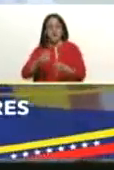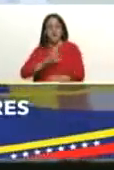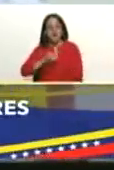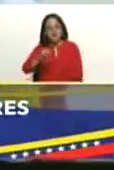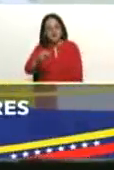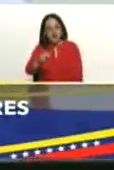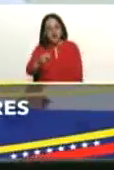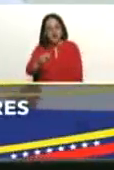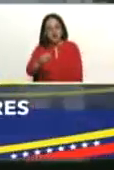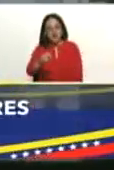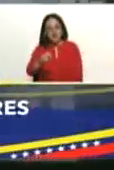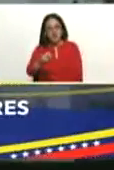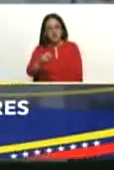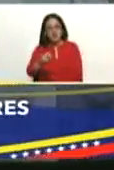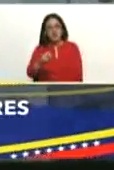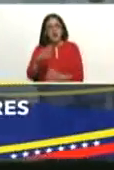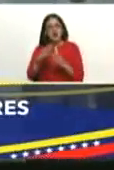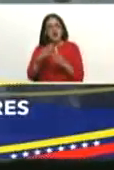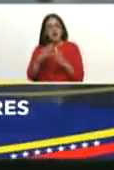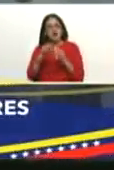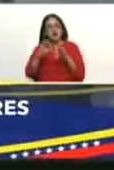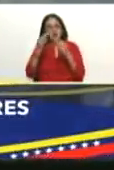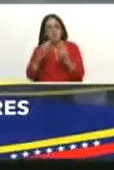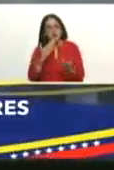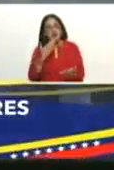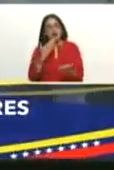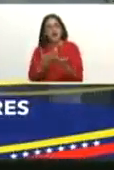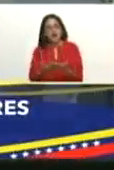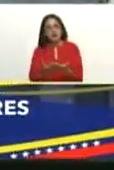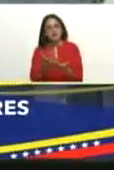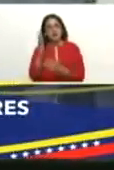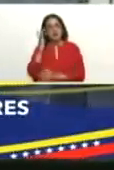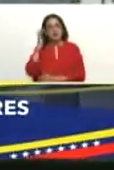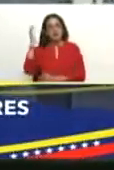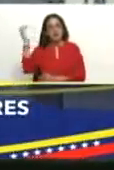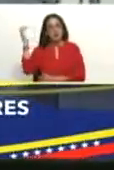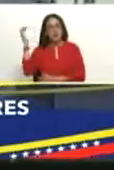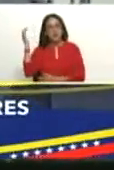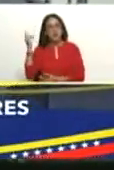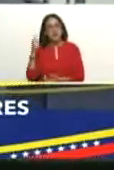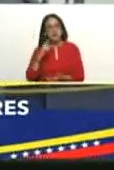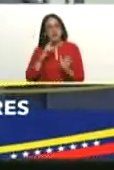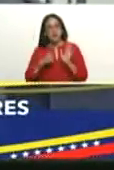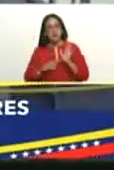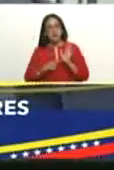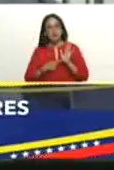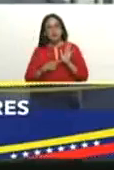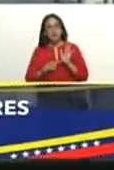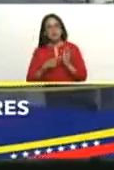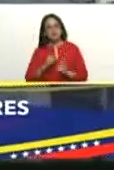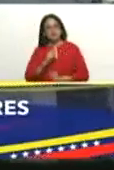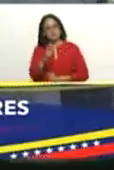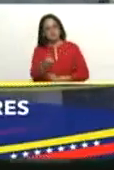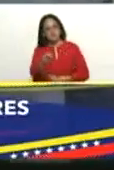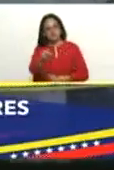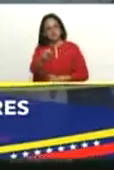llave a otra familia que le quiere dar las gracias por este sueño que hizo realidad. Tenga la llave,